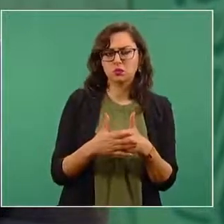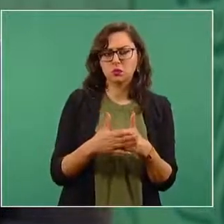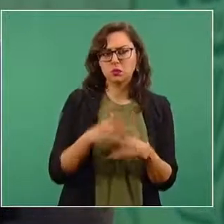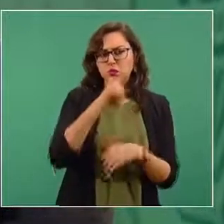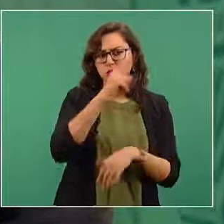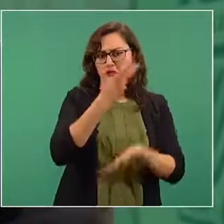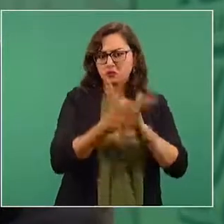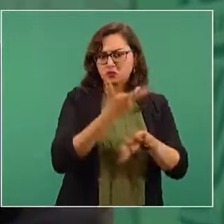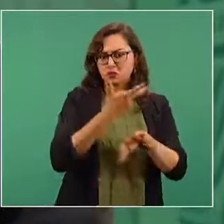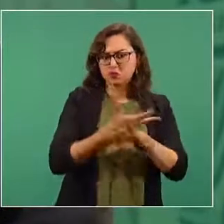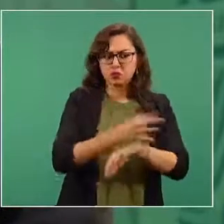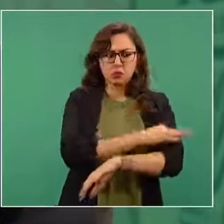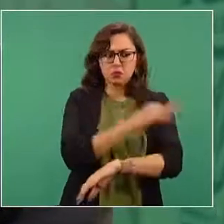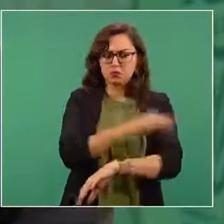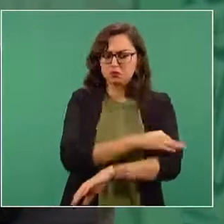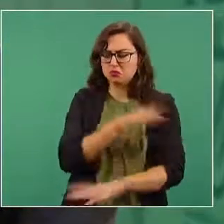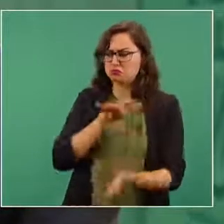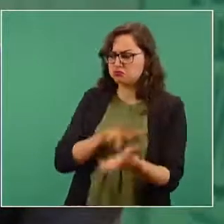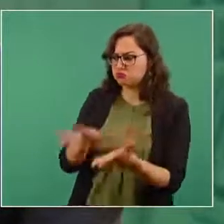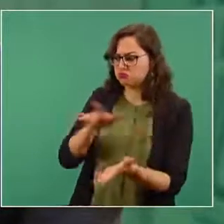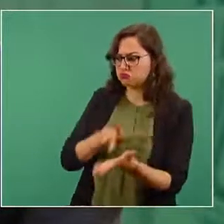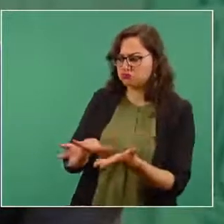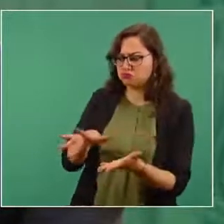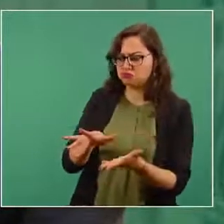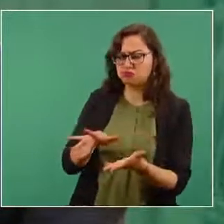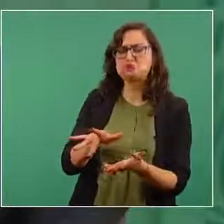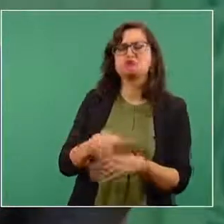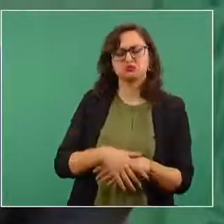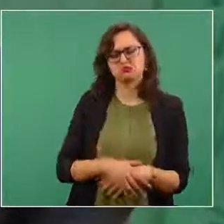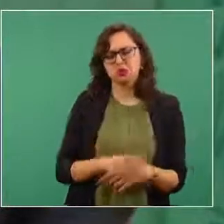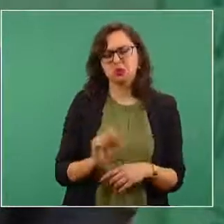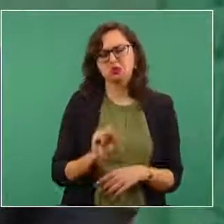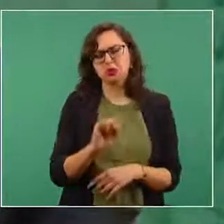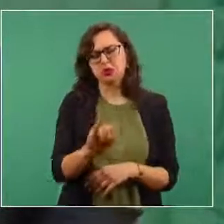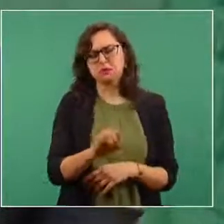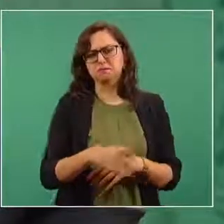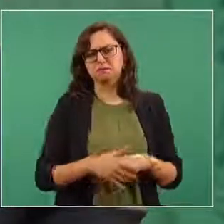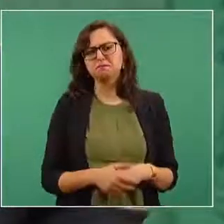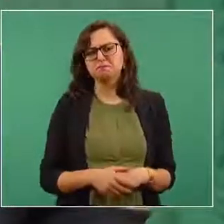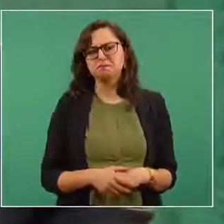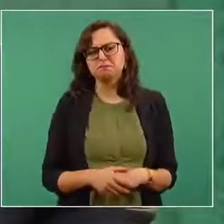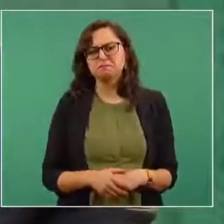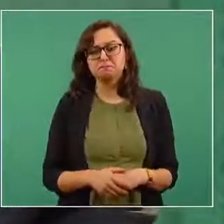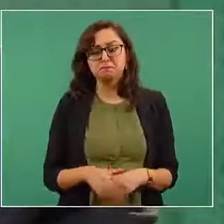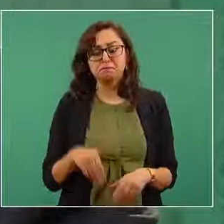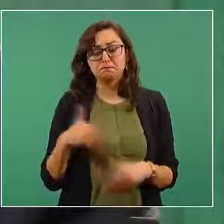acceso a vacunas de Estados Unidos,